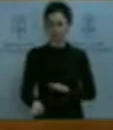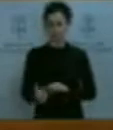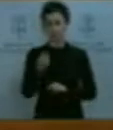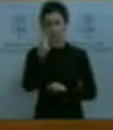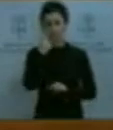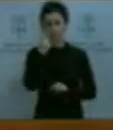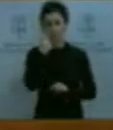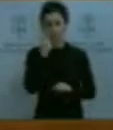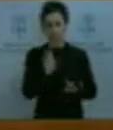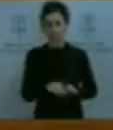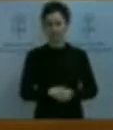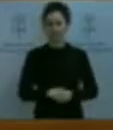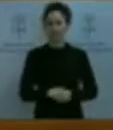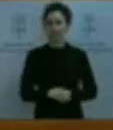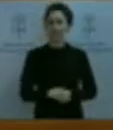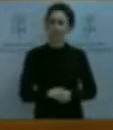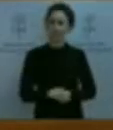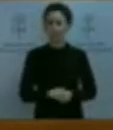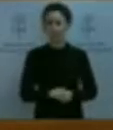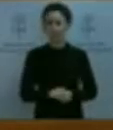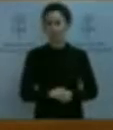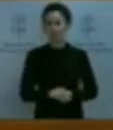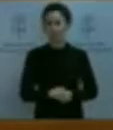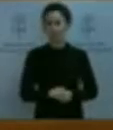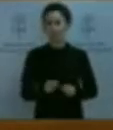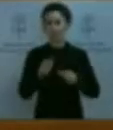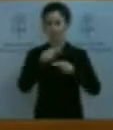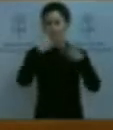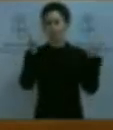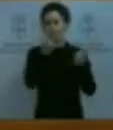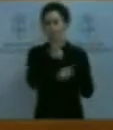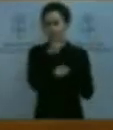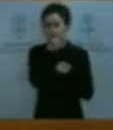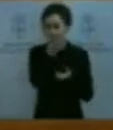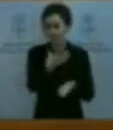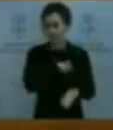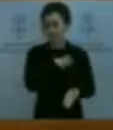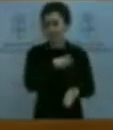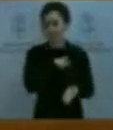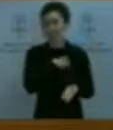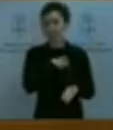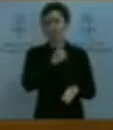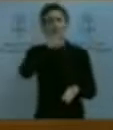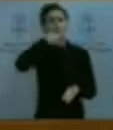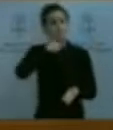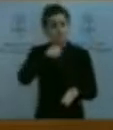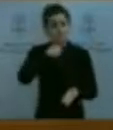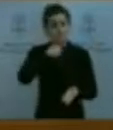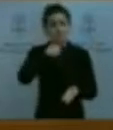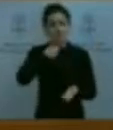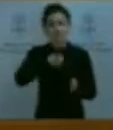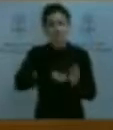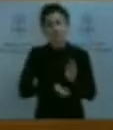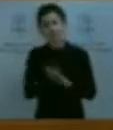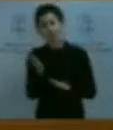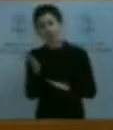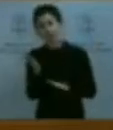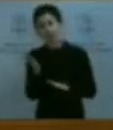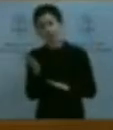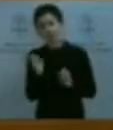decir públicamente. ¿Deberían irse a su casa el señor Pedro Sánchez por romper el pacto educativo? ¿Debería irse a su casa la portavoz